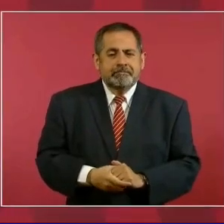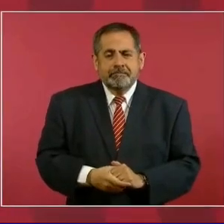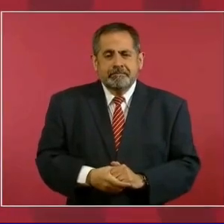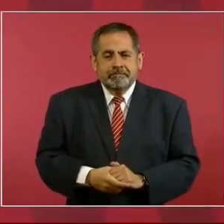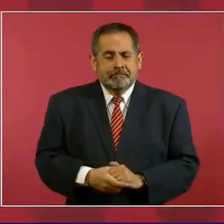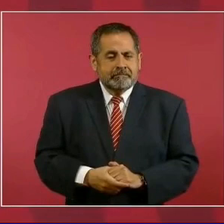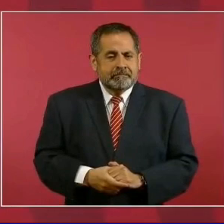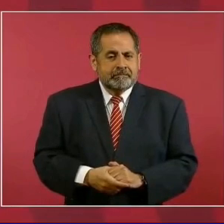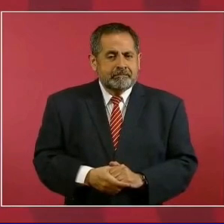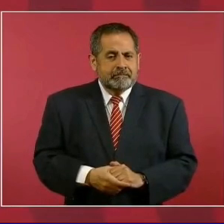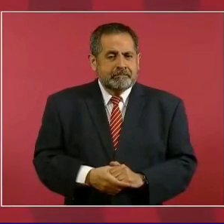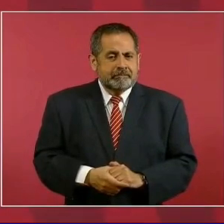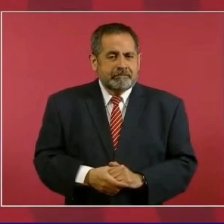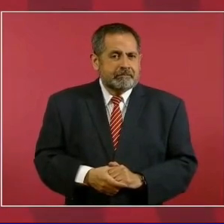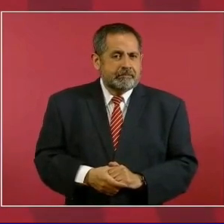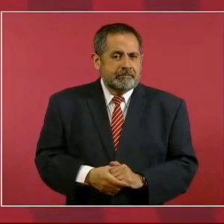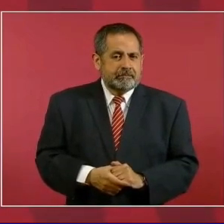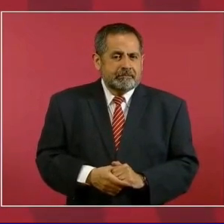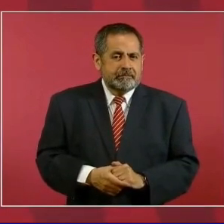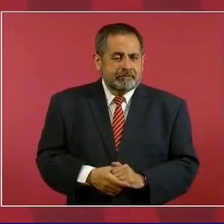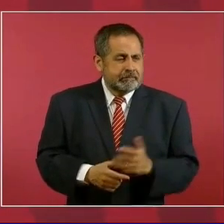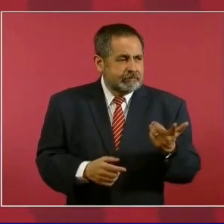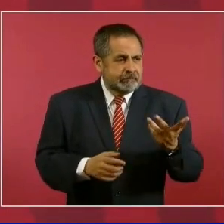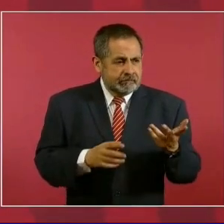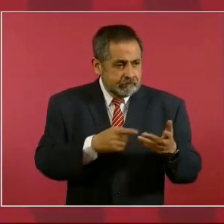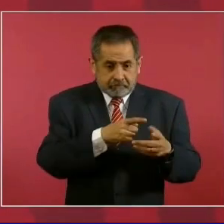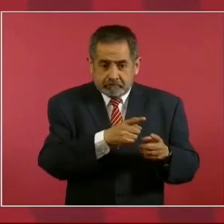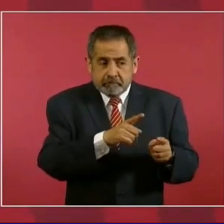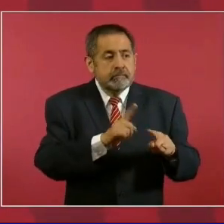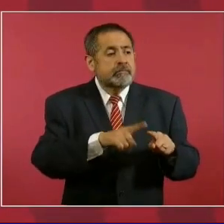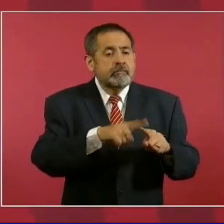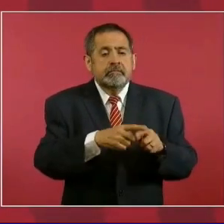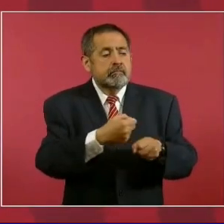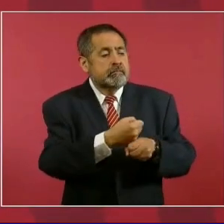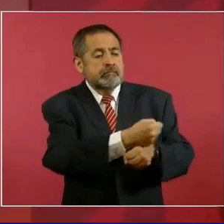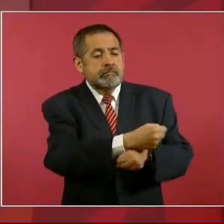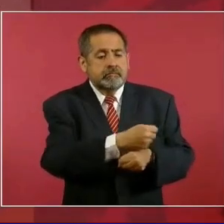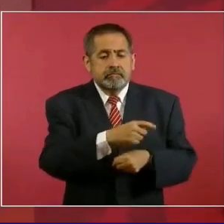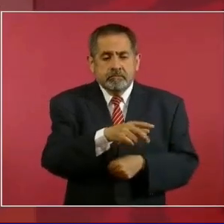No se indaga.